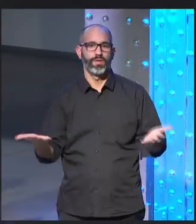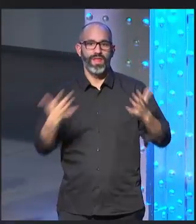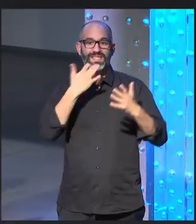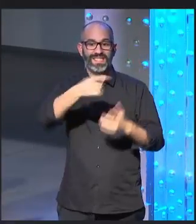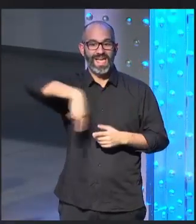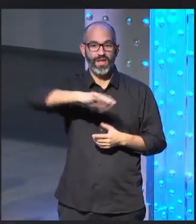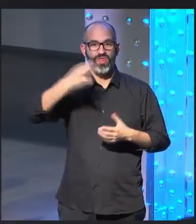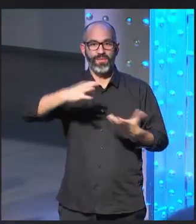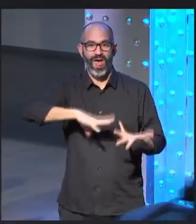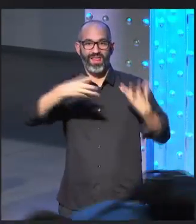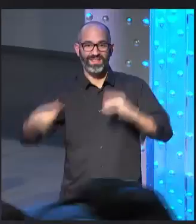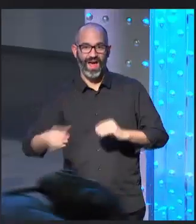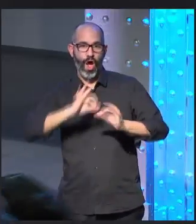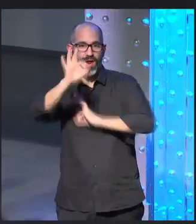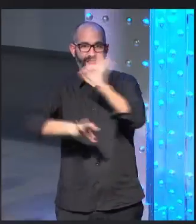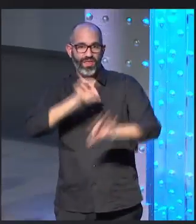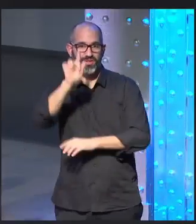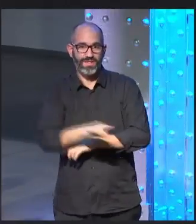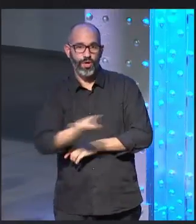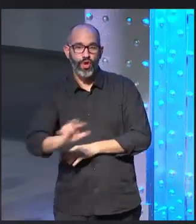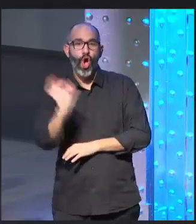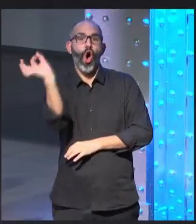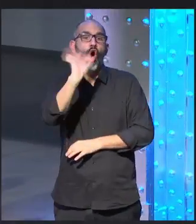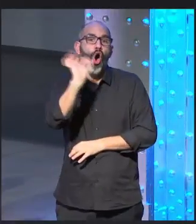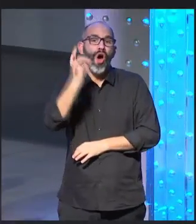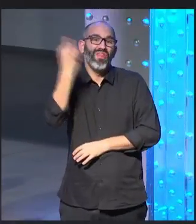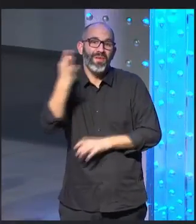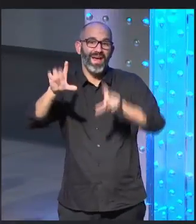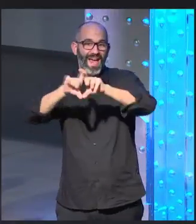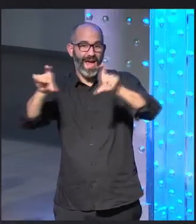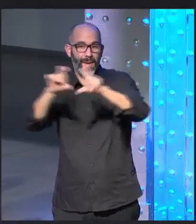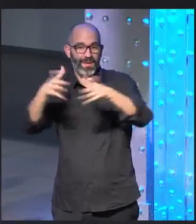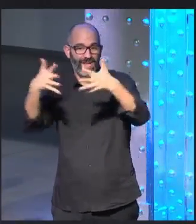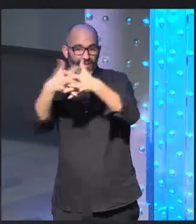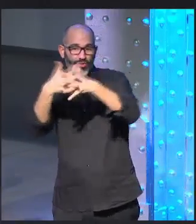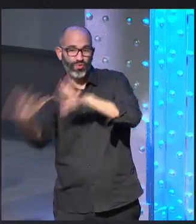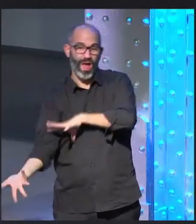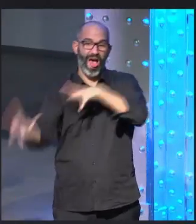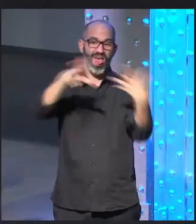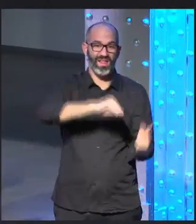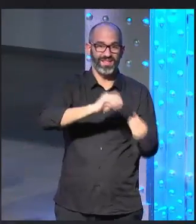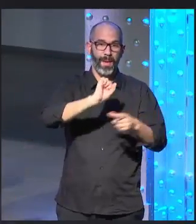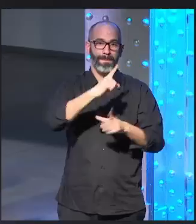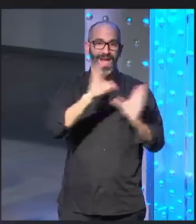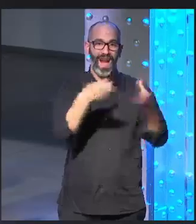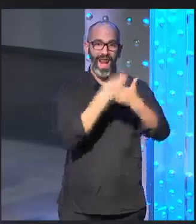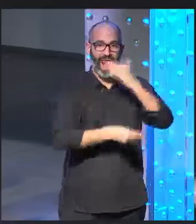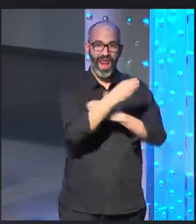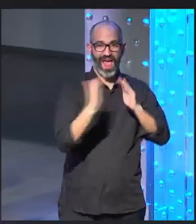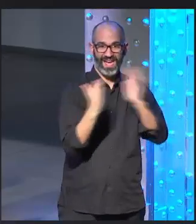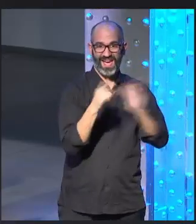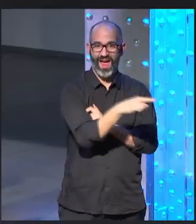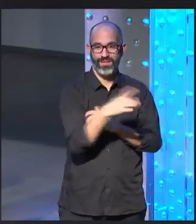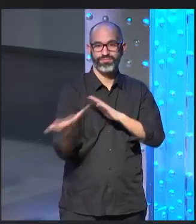la organización, o por el contrario, son las empresas las que se tienen que adaptar a esa visión que tienen los millennials, de ser mucho más